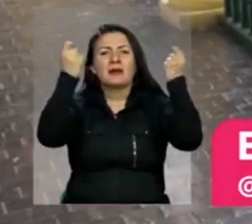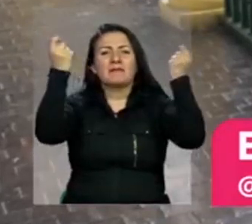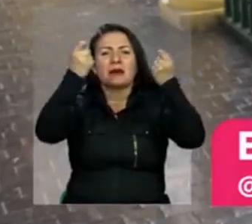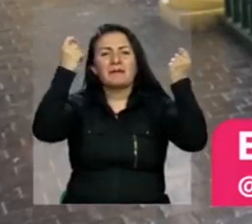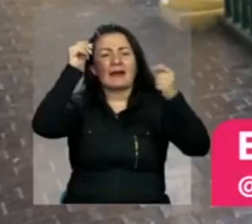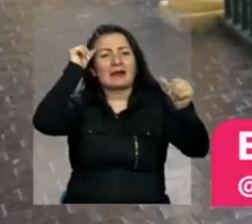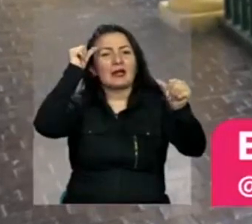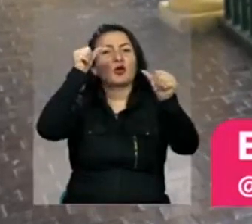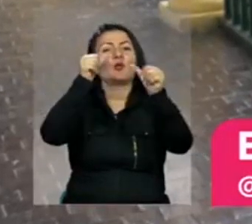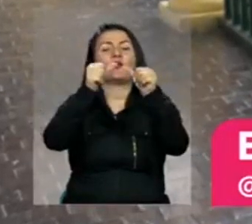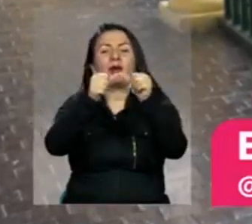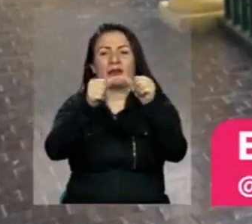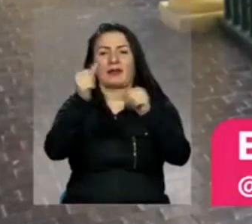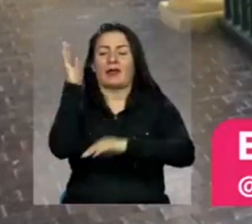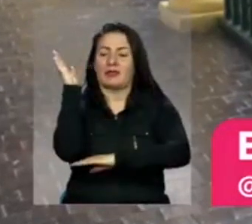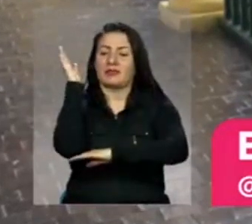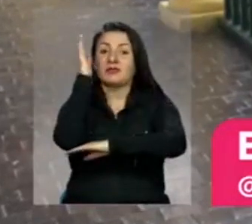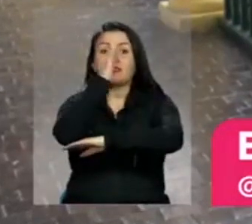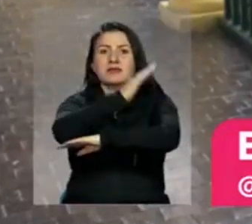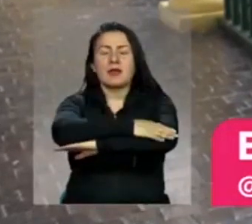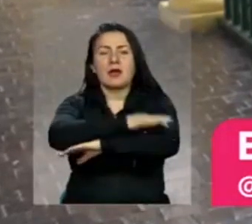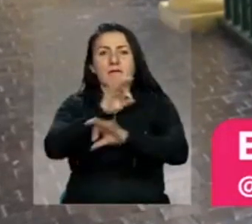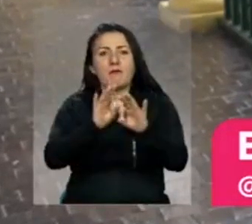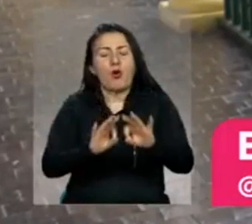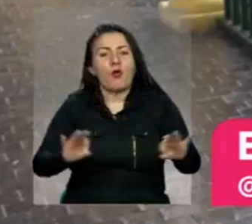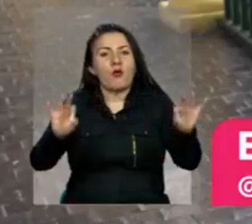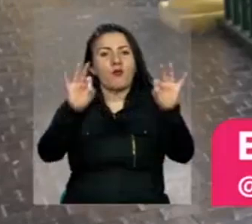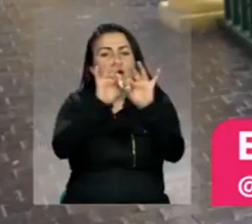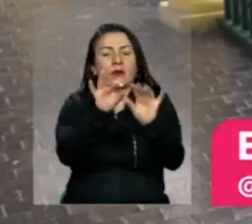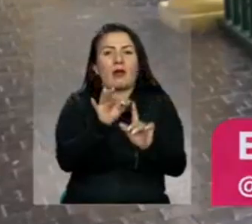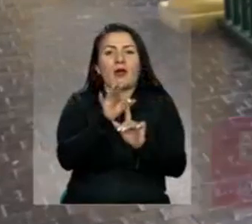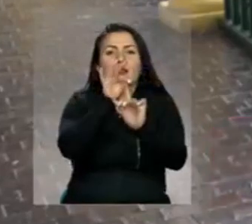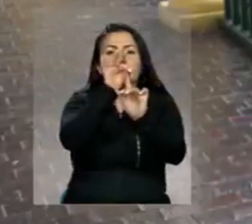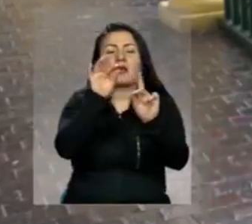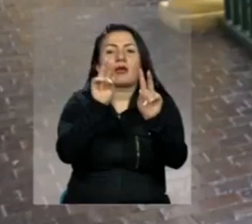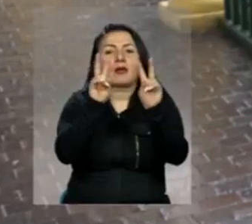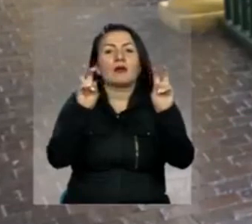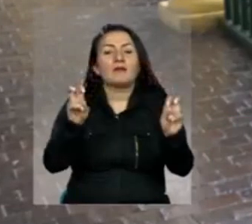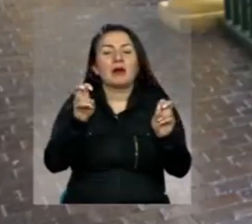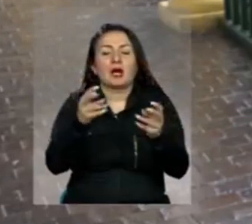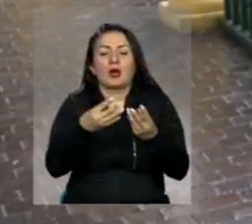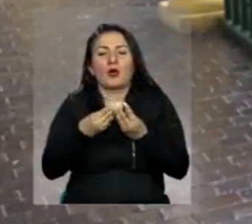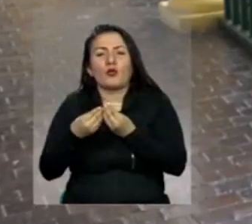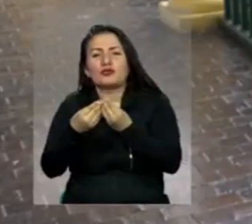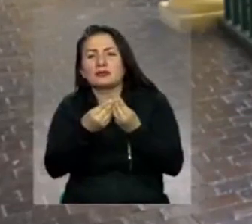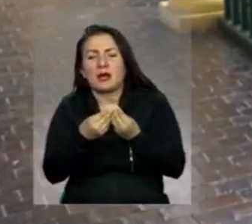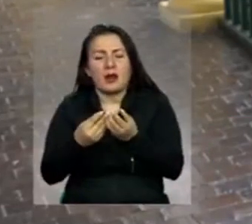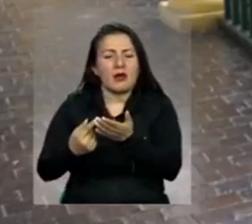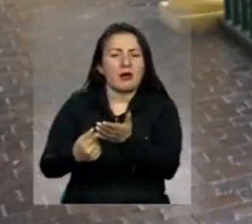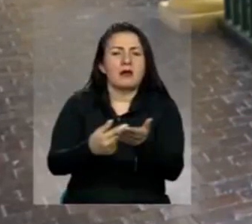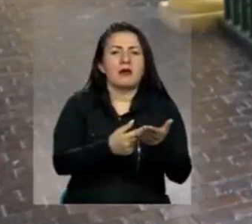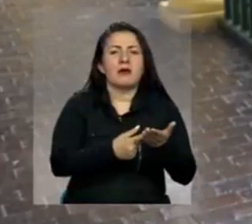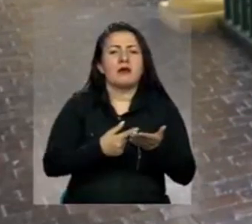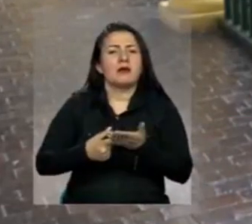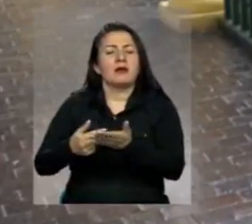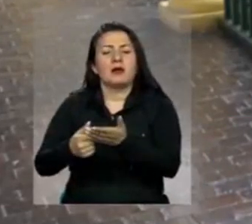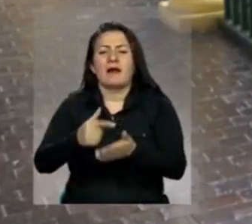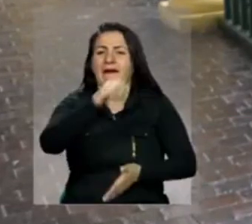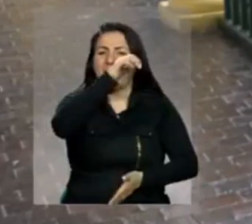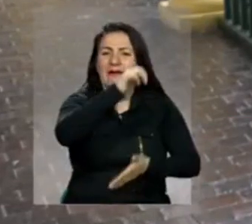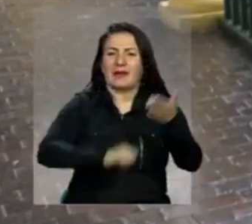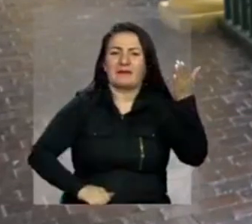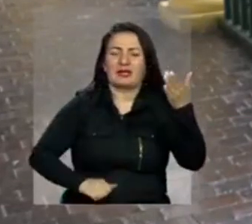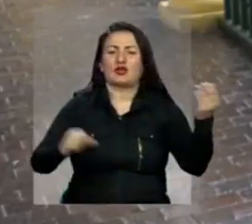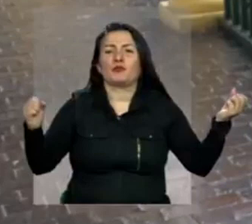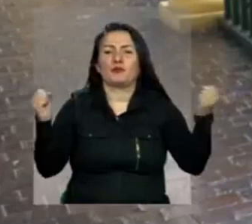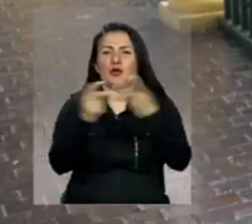día y precisamente pues para hablar importantes temas. Los concejales debatieron todo en relación a la eliminación de la